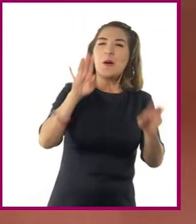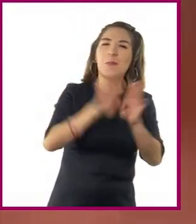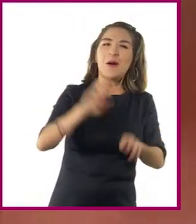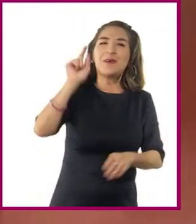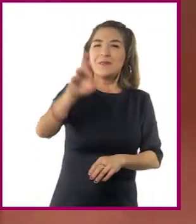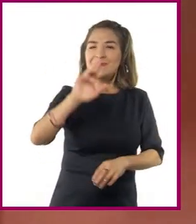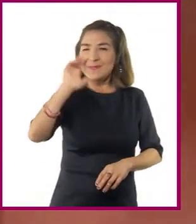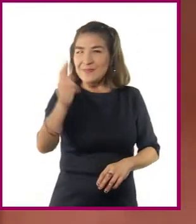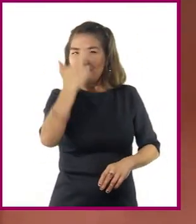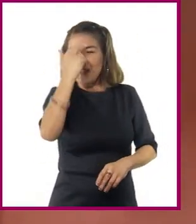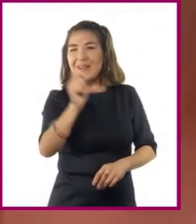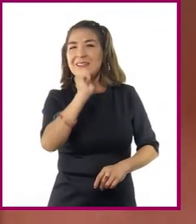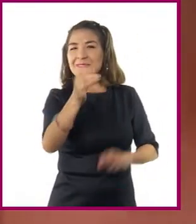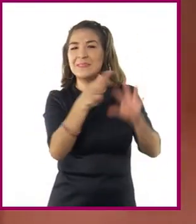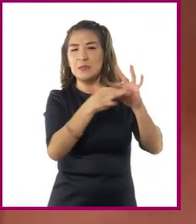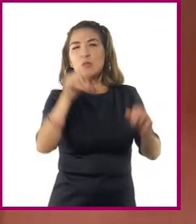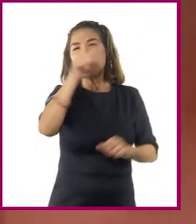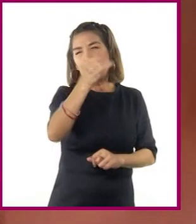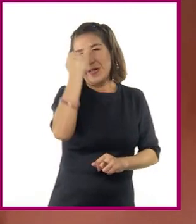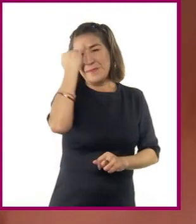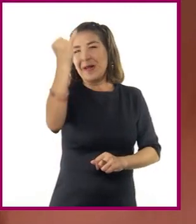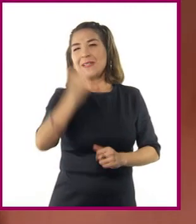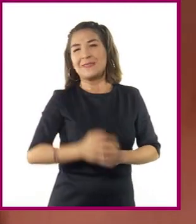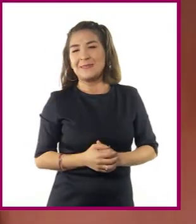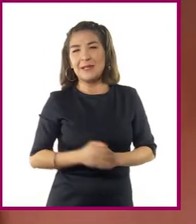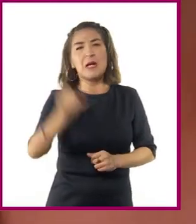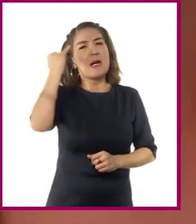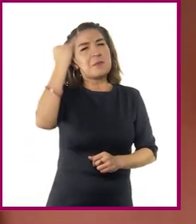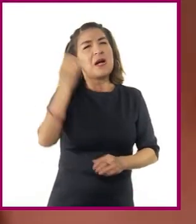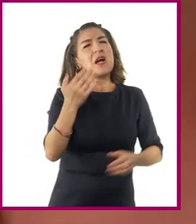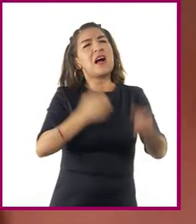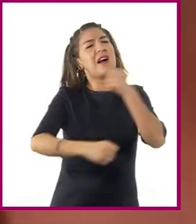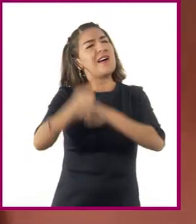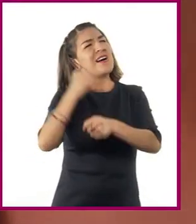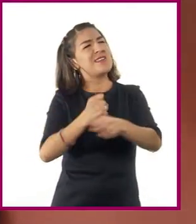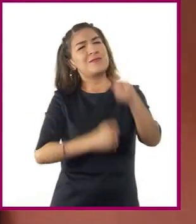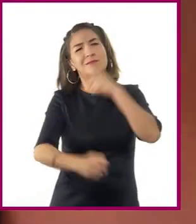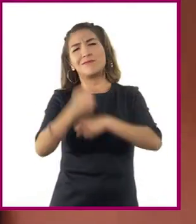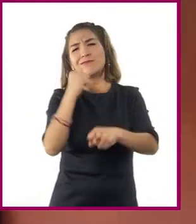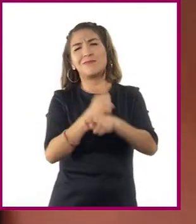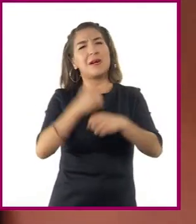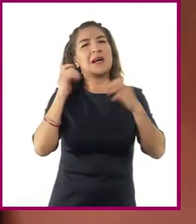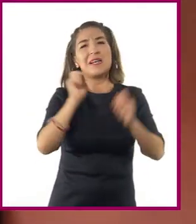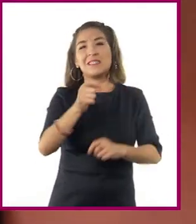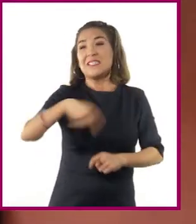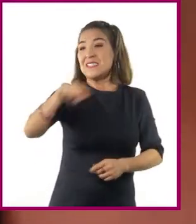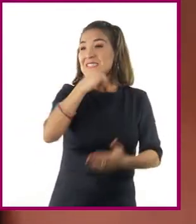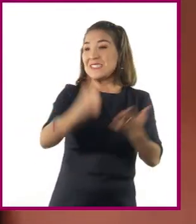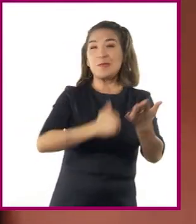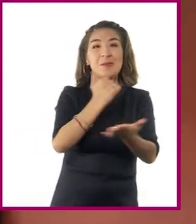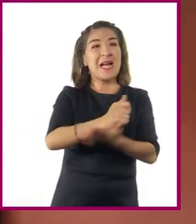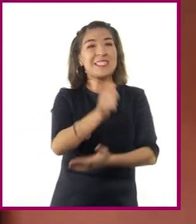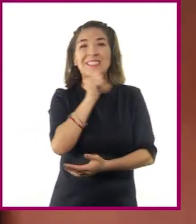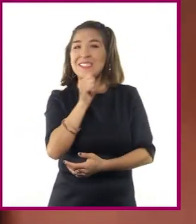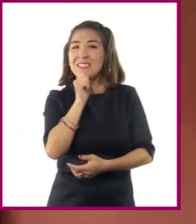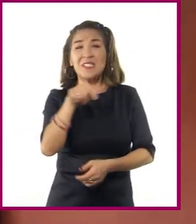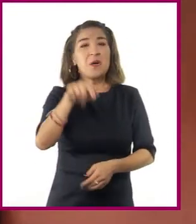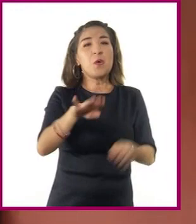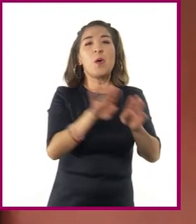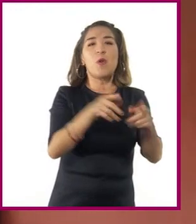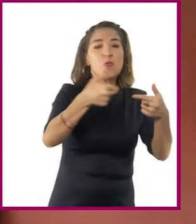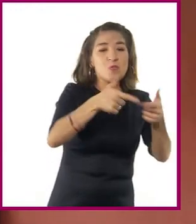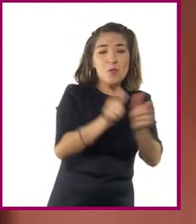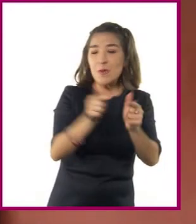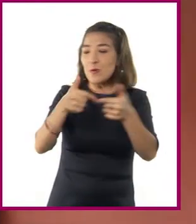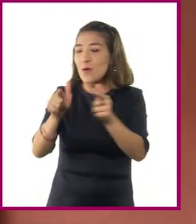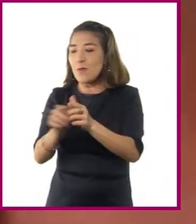imaginación. Ahora, imagina hace muchos años, cientos de años, cuando no existían ciudades y solo vivían en unos pequeños grupos,